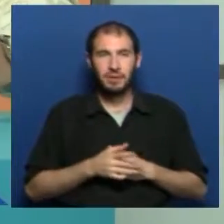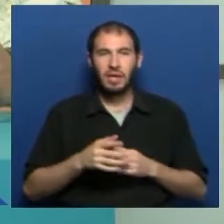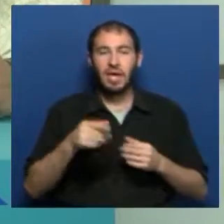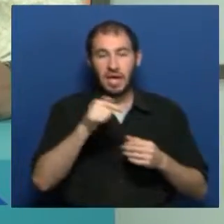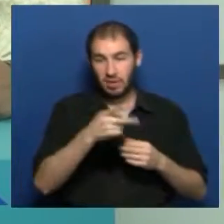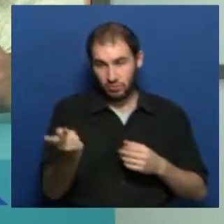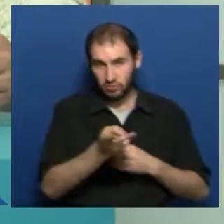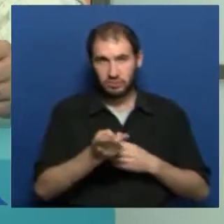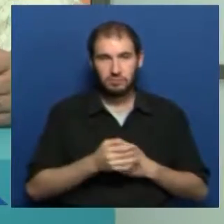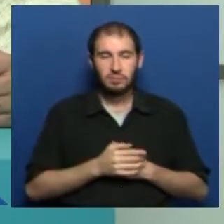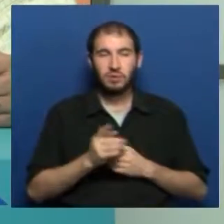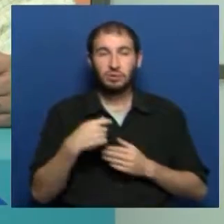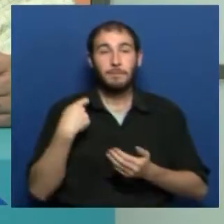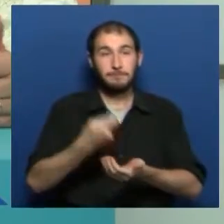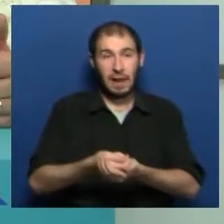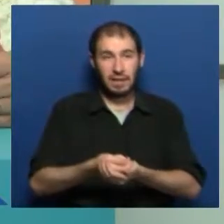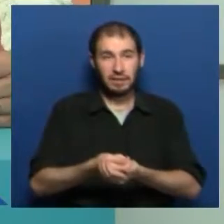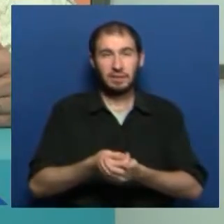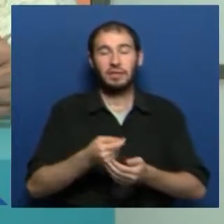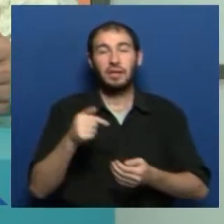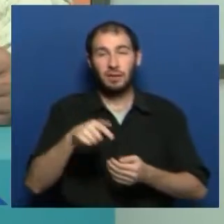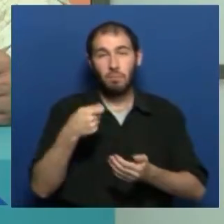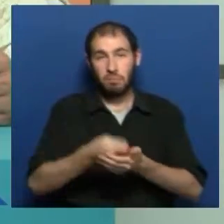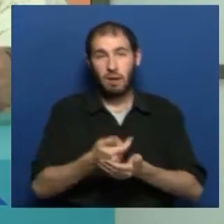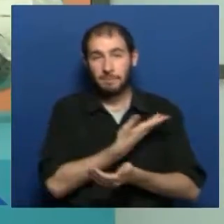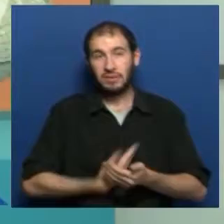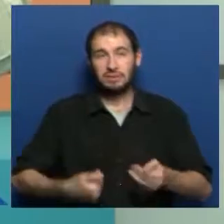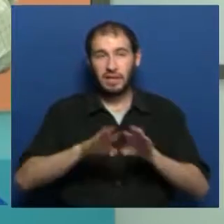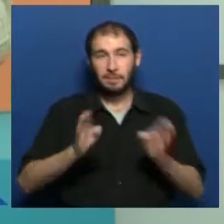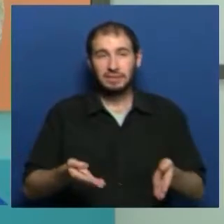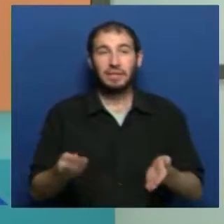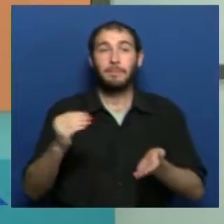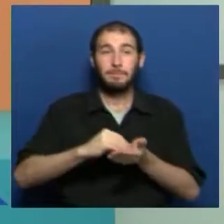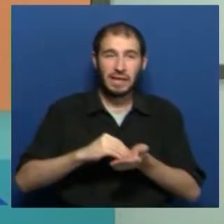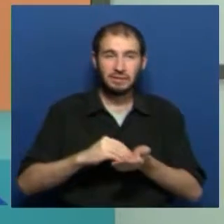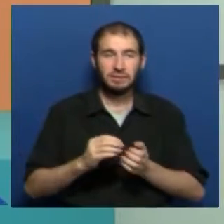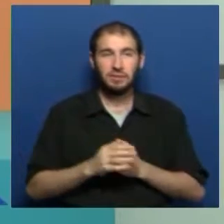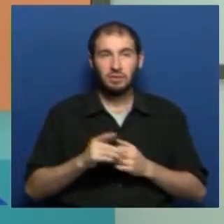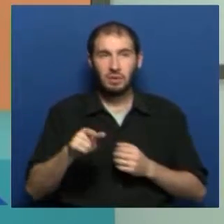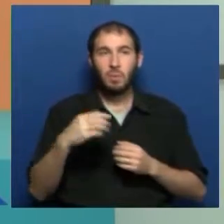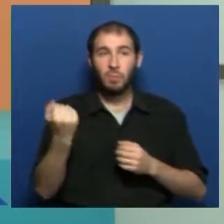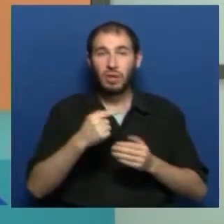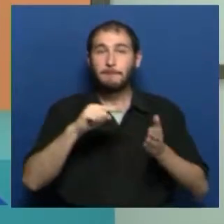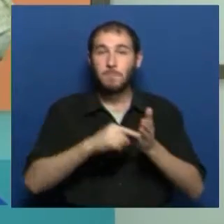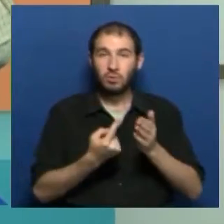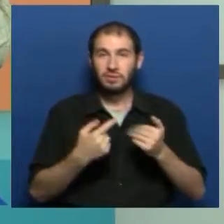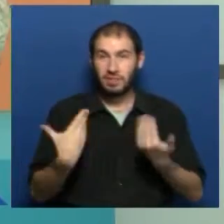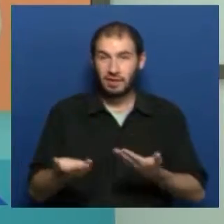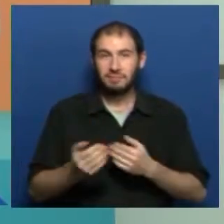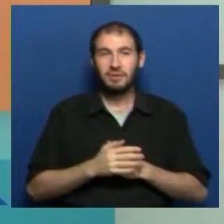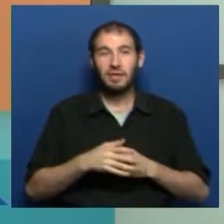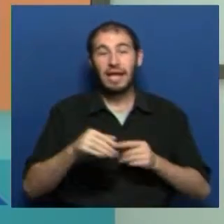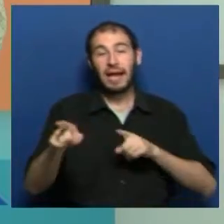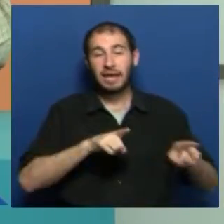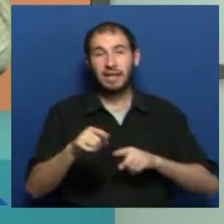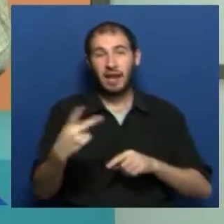solo les vamos a pagar la remuneración como presidente de mesa, sino que les vamos a reconocer un puntaje. Ambas